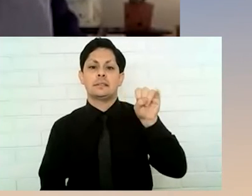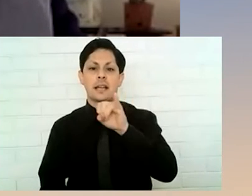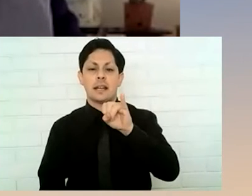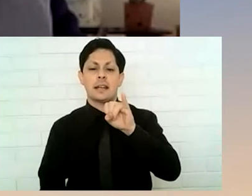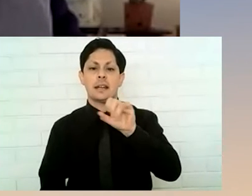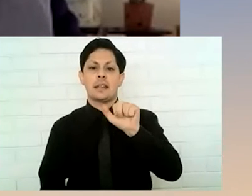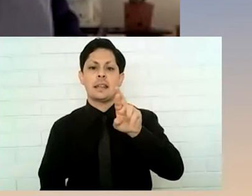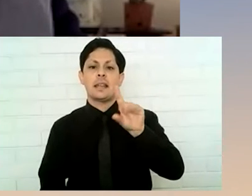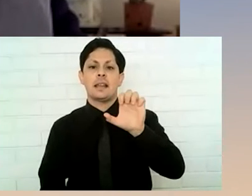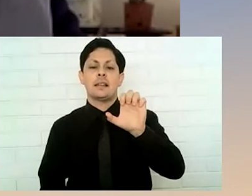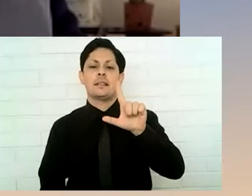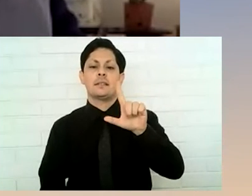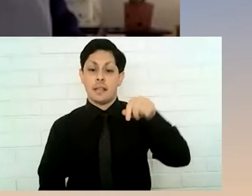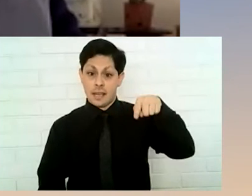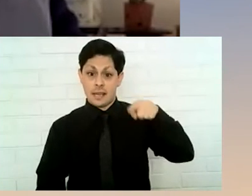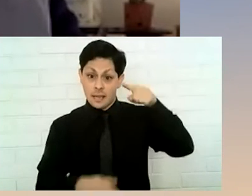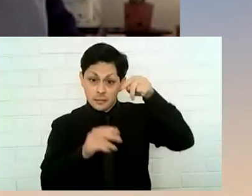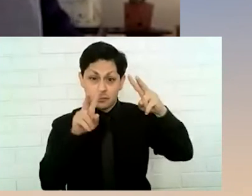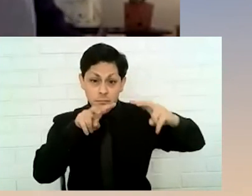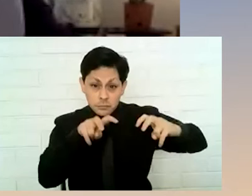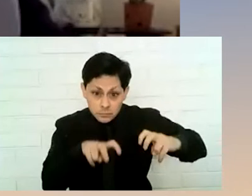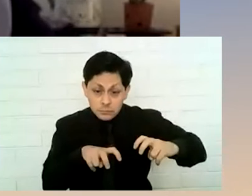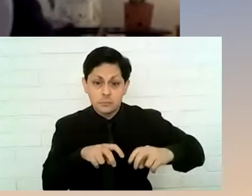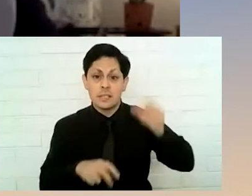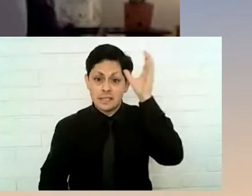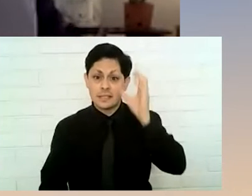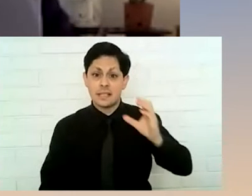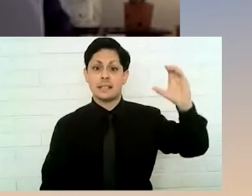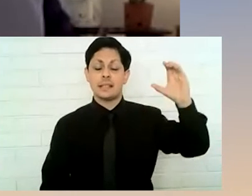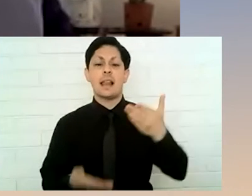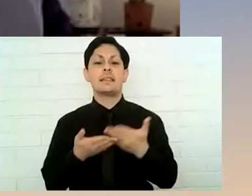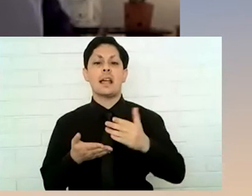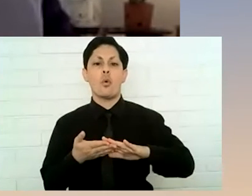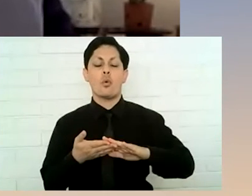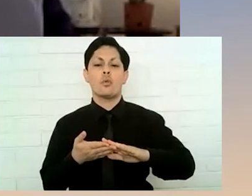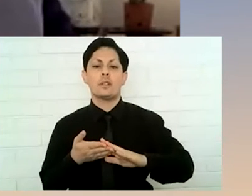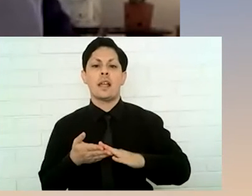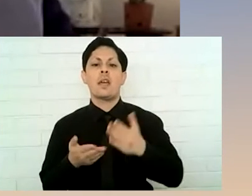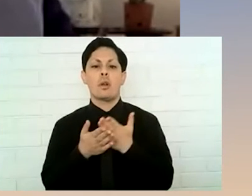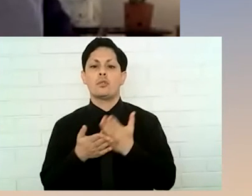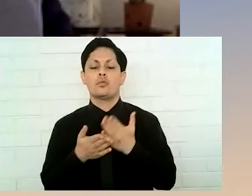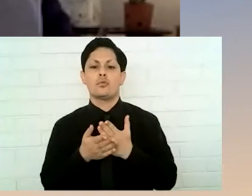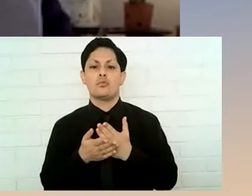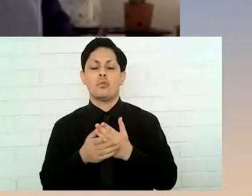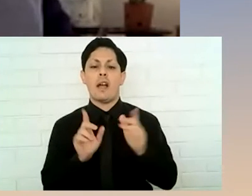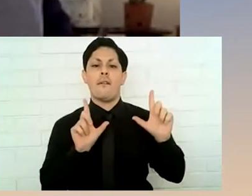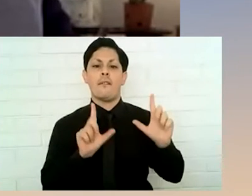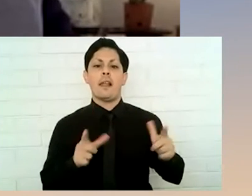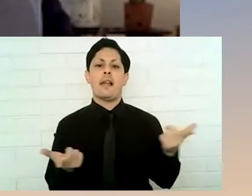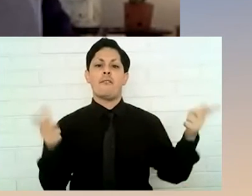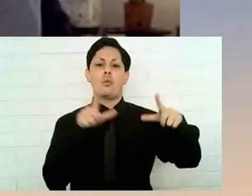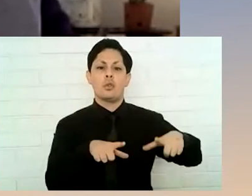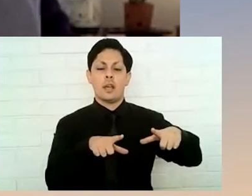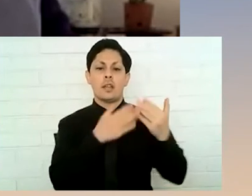Unidad de Investigación Interdisciplinaria en Ciencias de la Salud y de la Educación de la Facultad de Estudios Profesionales